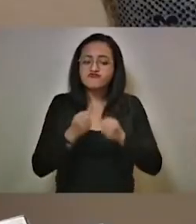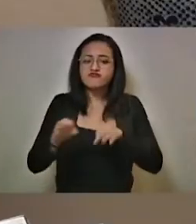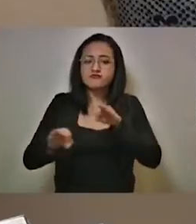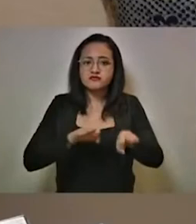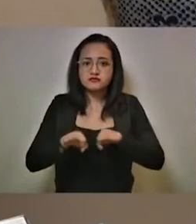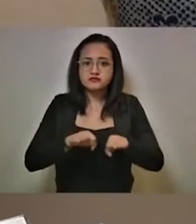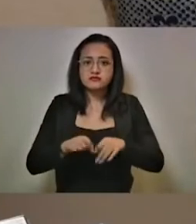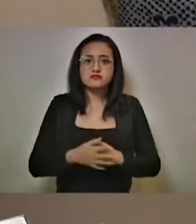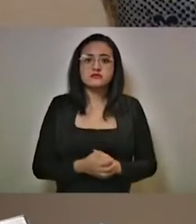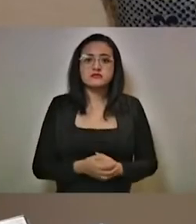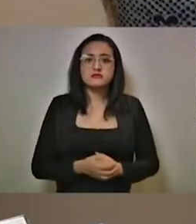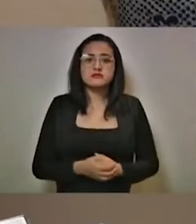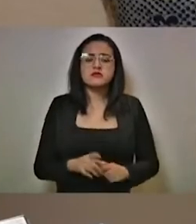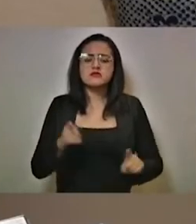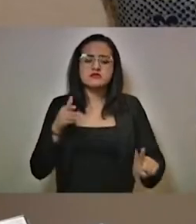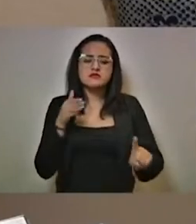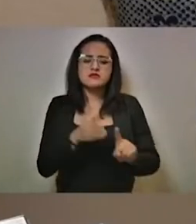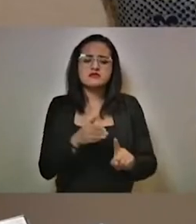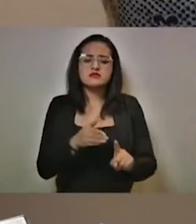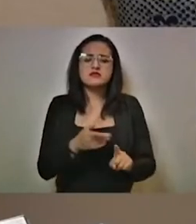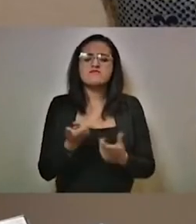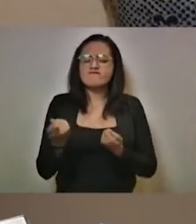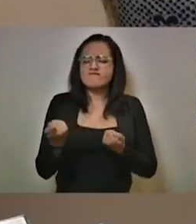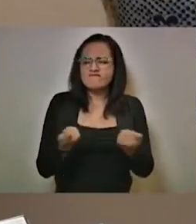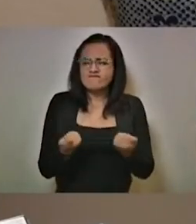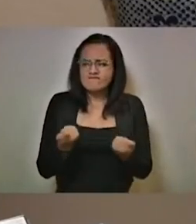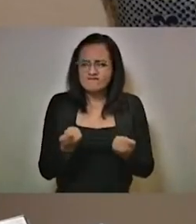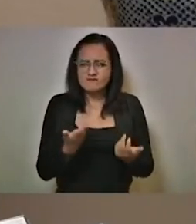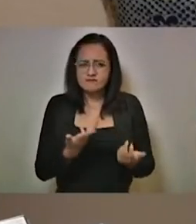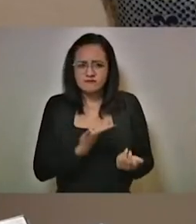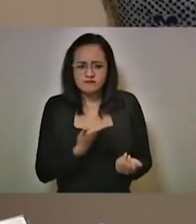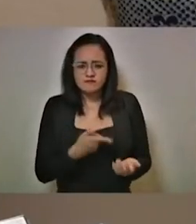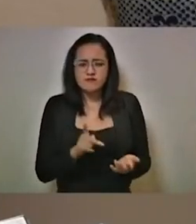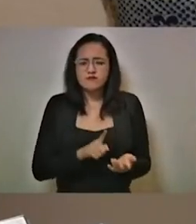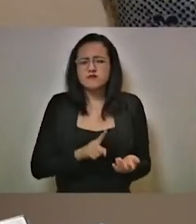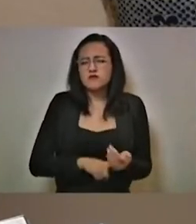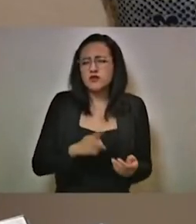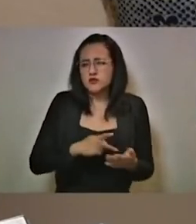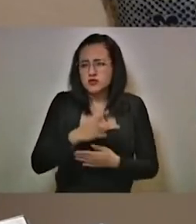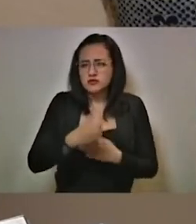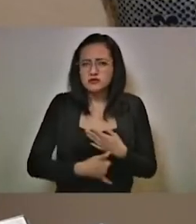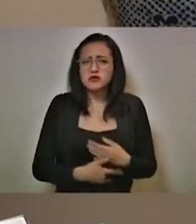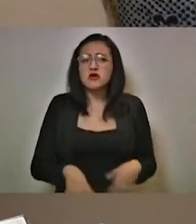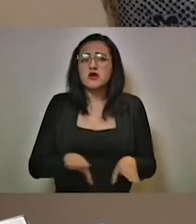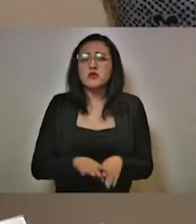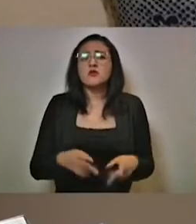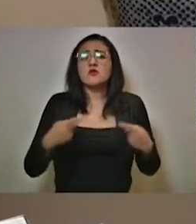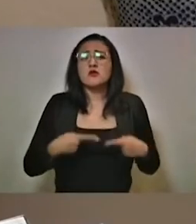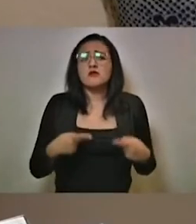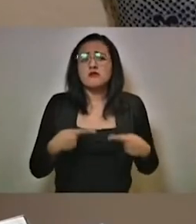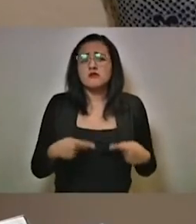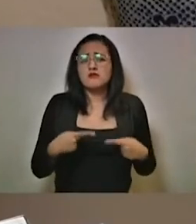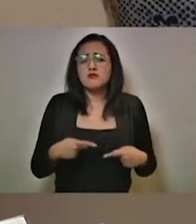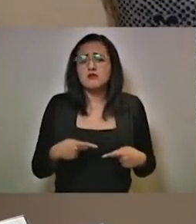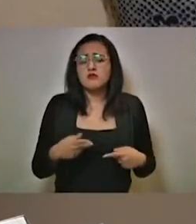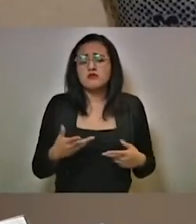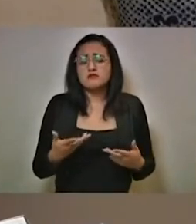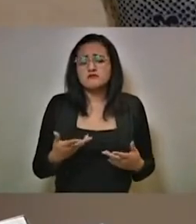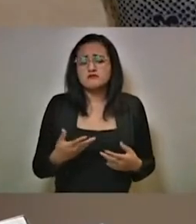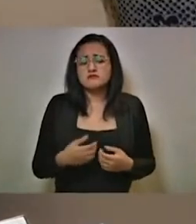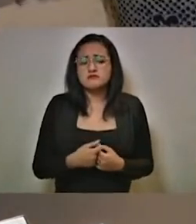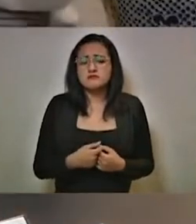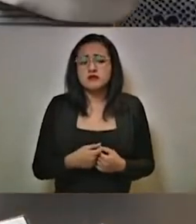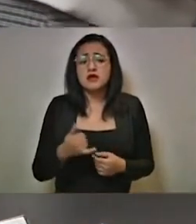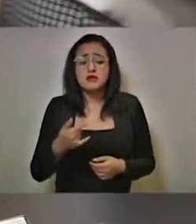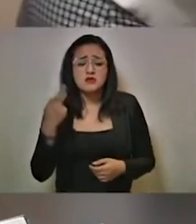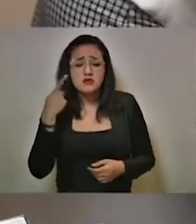Estado, Olivia Salomón, dio a conocer que del 1 al 15 de junio existe una alerta máxima por los contagios de coronavirus, por lo que se intensificarán